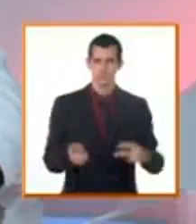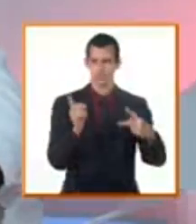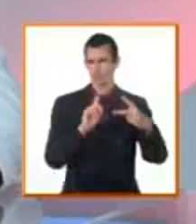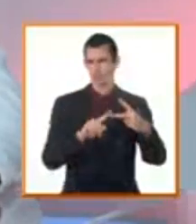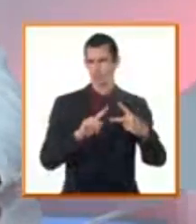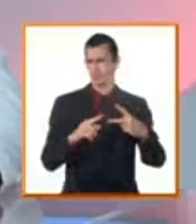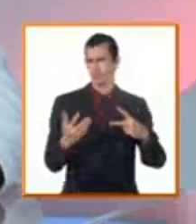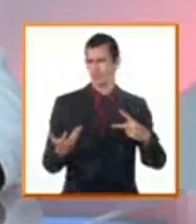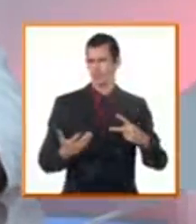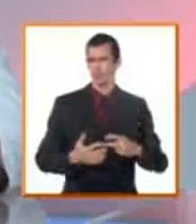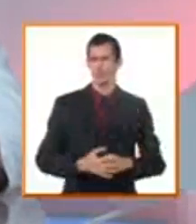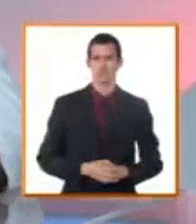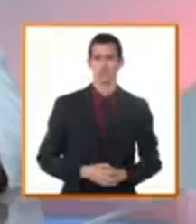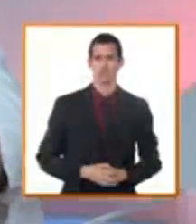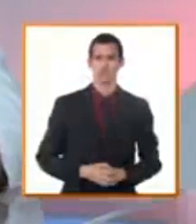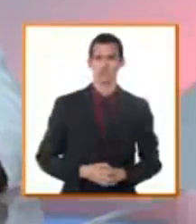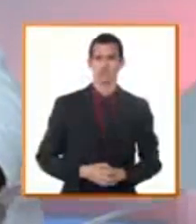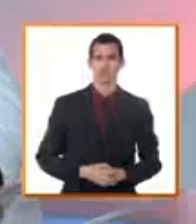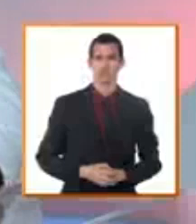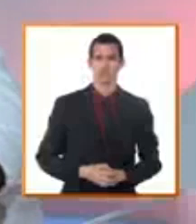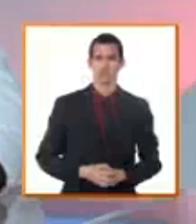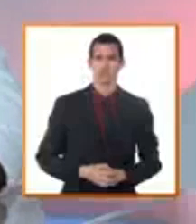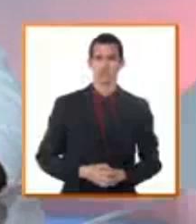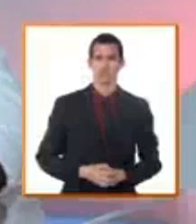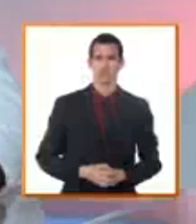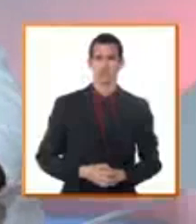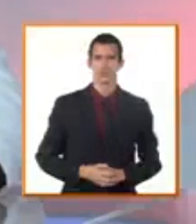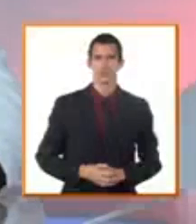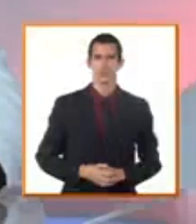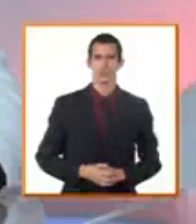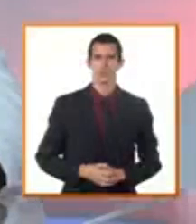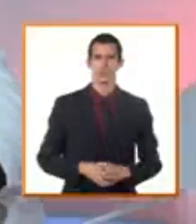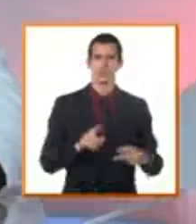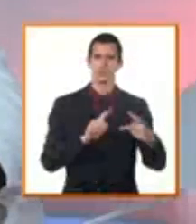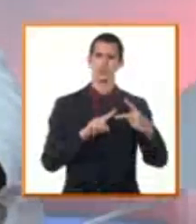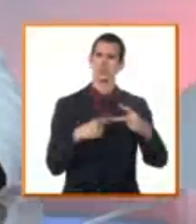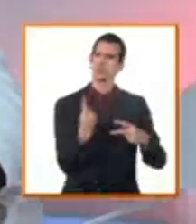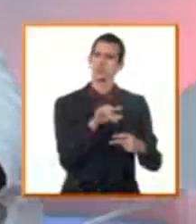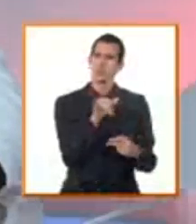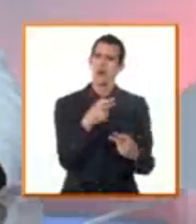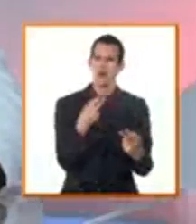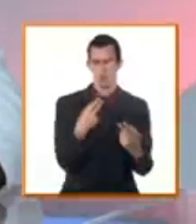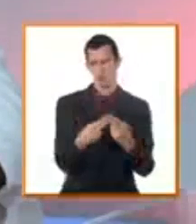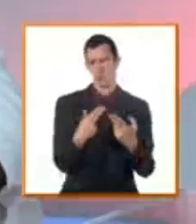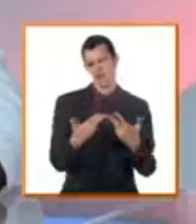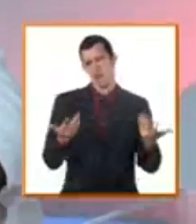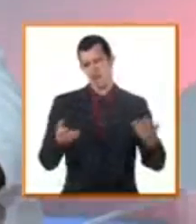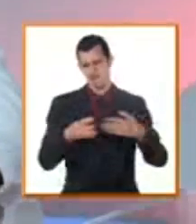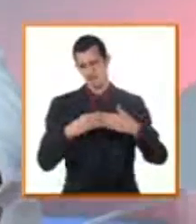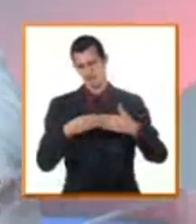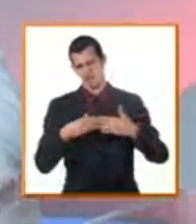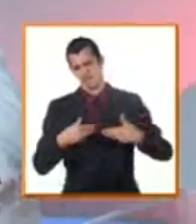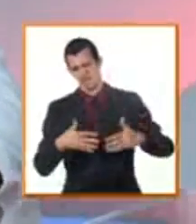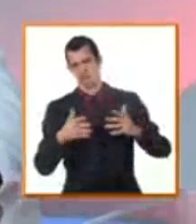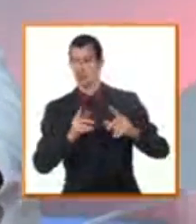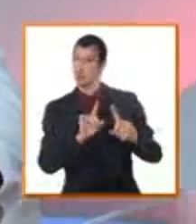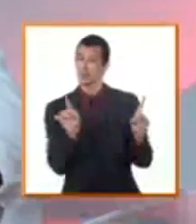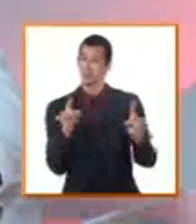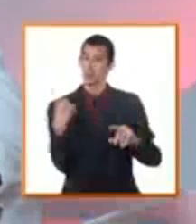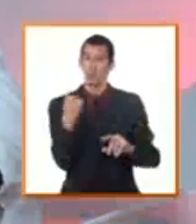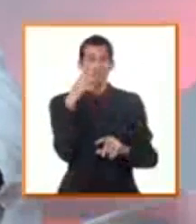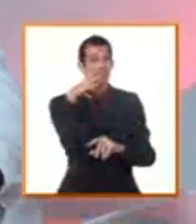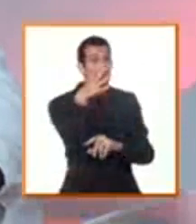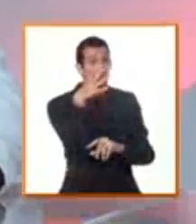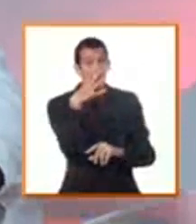mantener bien en alto la percepción de riesgo y no bajar la guardia. Nosotros no podemos dar el lujo de que ningún fenómeno de esto nos sorprenda y que Cuba